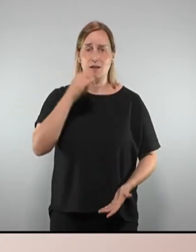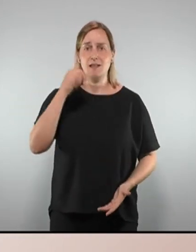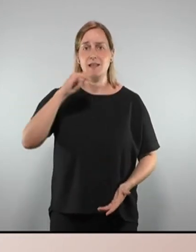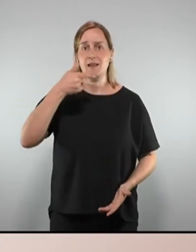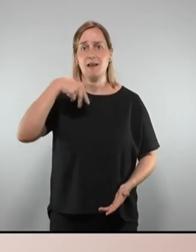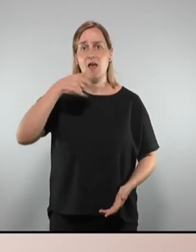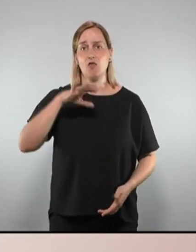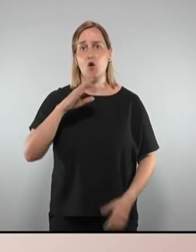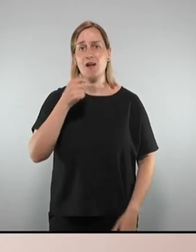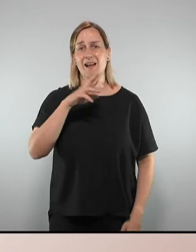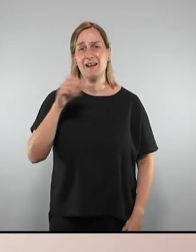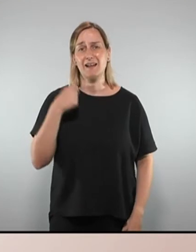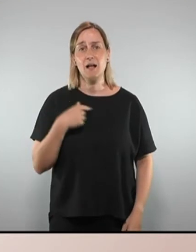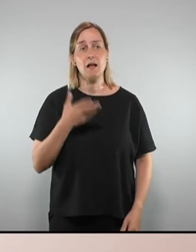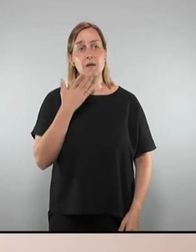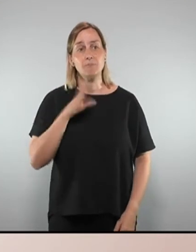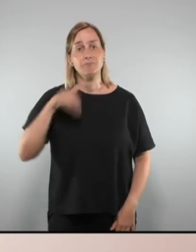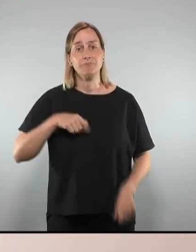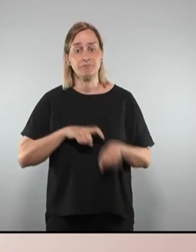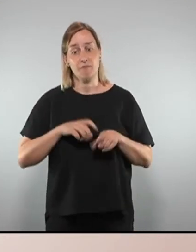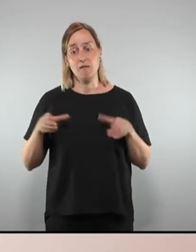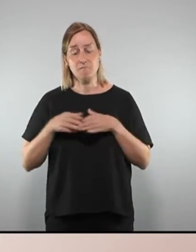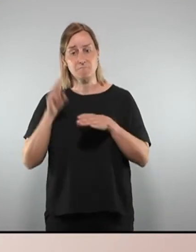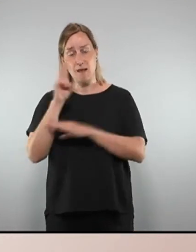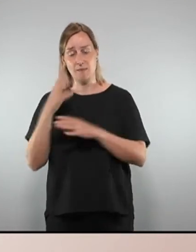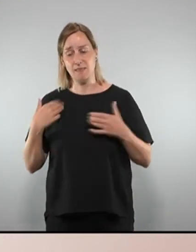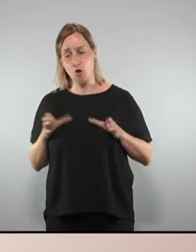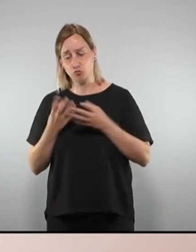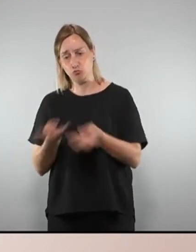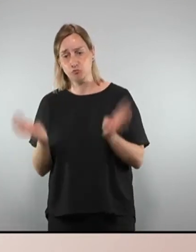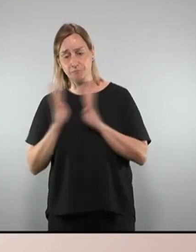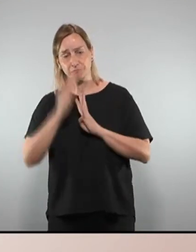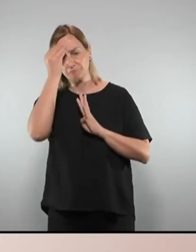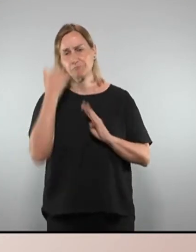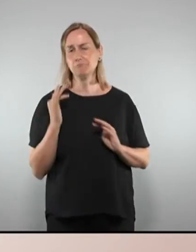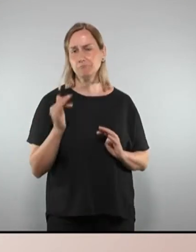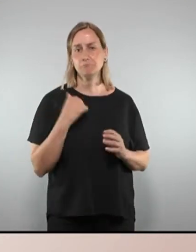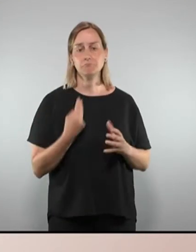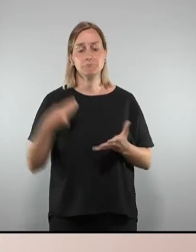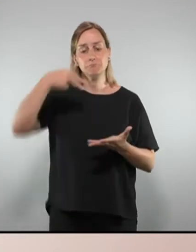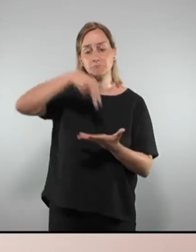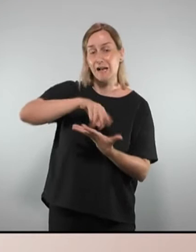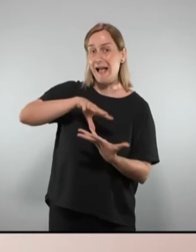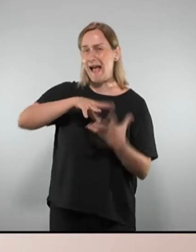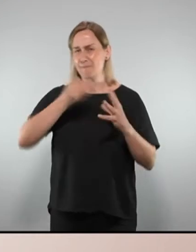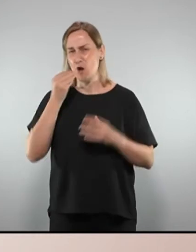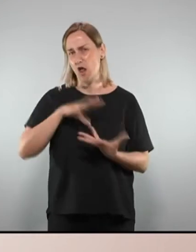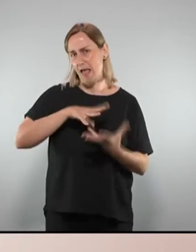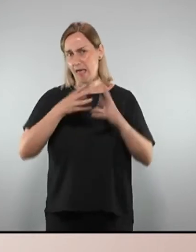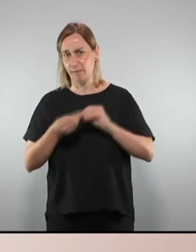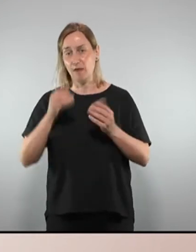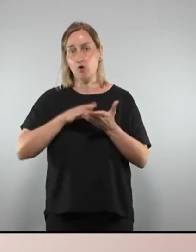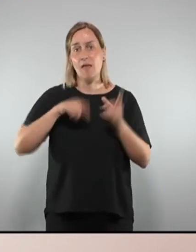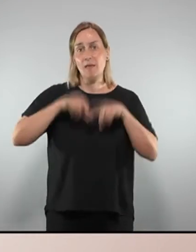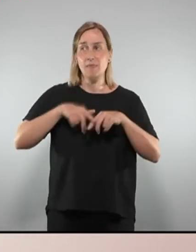me parece que es interesante para el parlamentarismo que seamos capaces de adaptar nuestras intervenciones a lo que vayamos oyendo